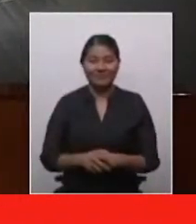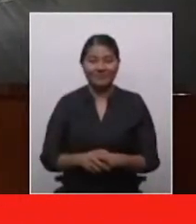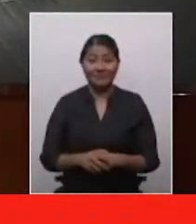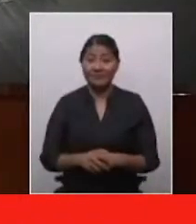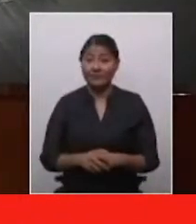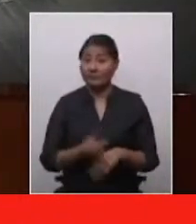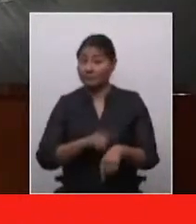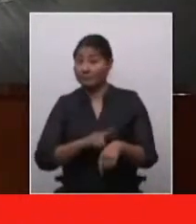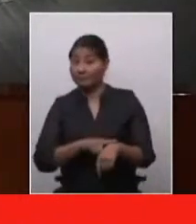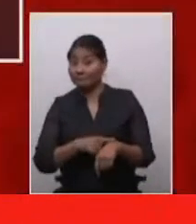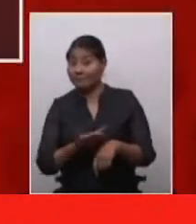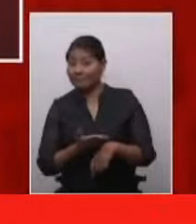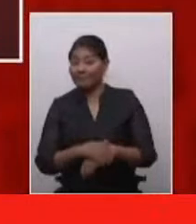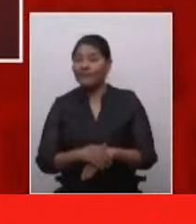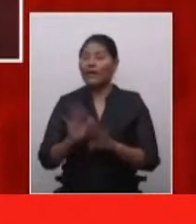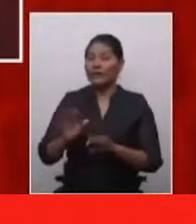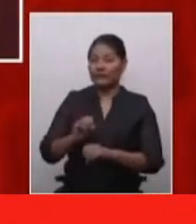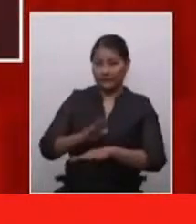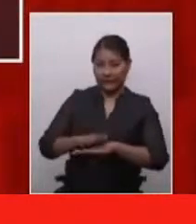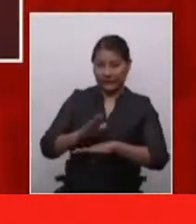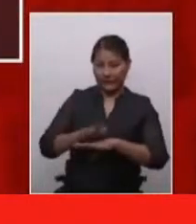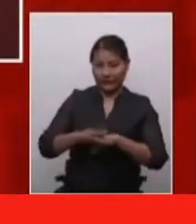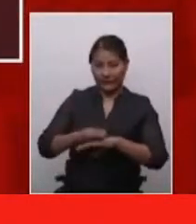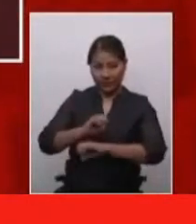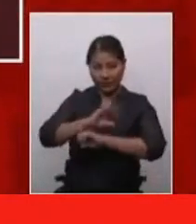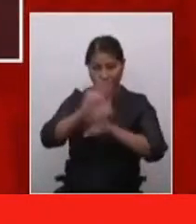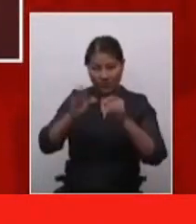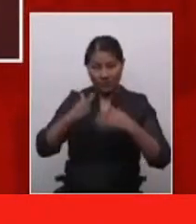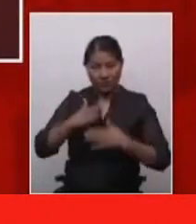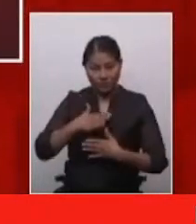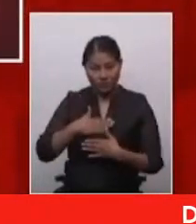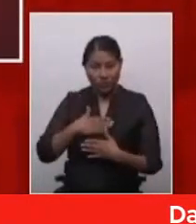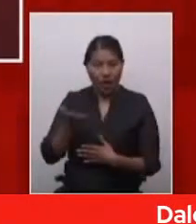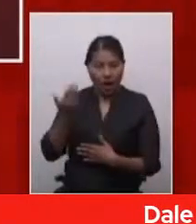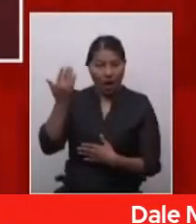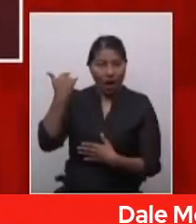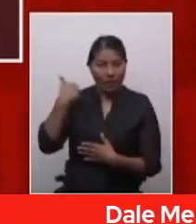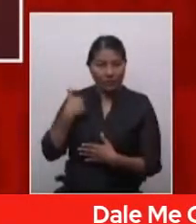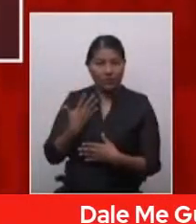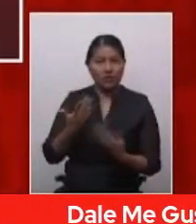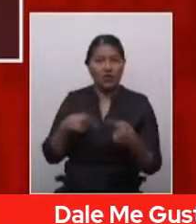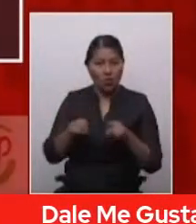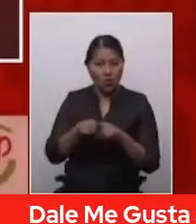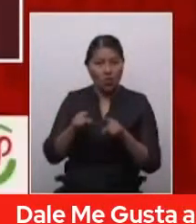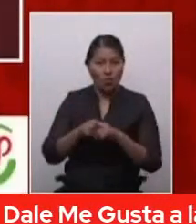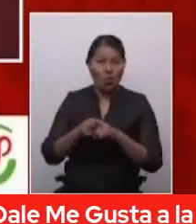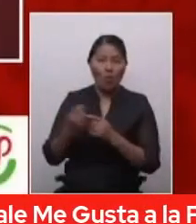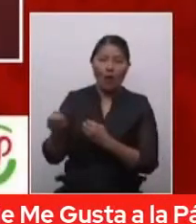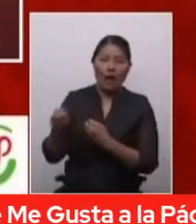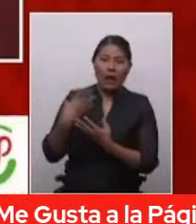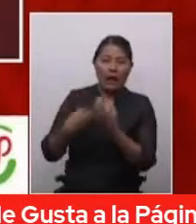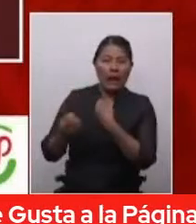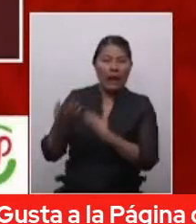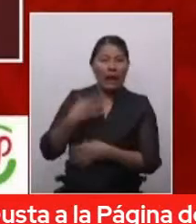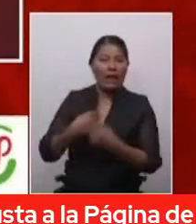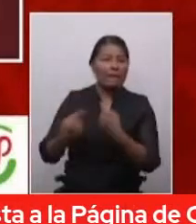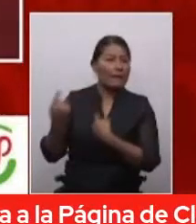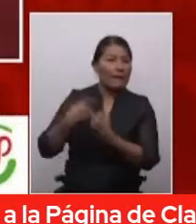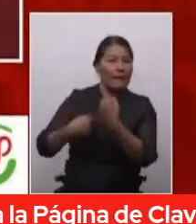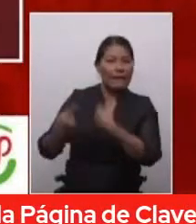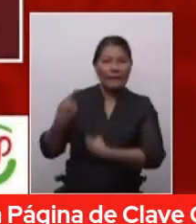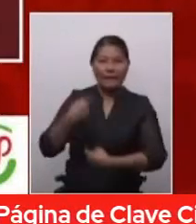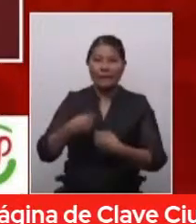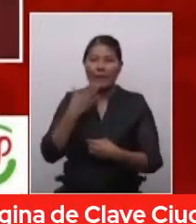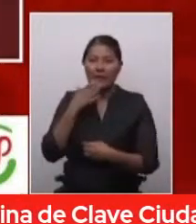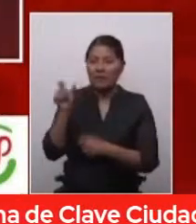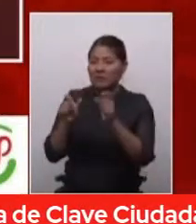Está corriendo el tiempo. Sí, quiero dejar en claro, antes que nada, que yo he sido objeto de una campaña de difamación por parte de ciertas